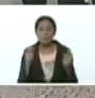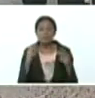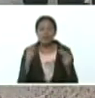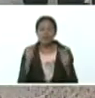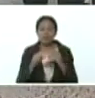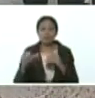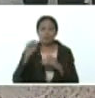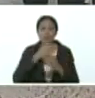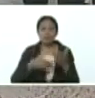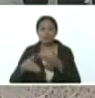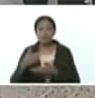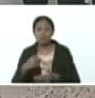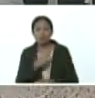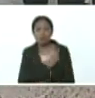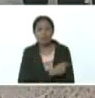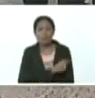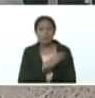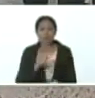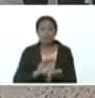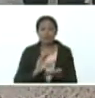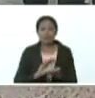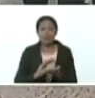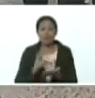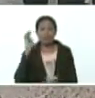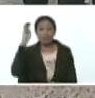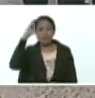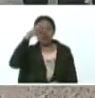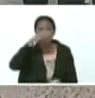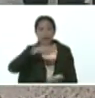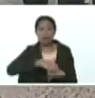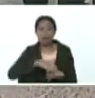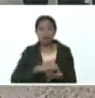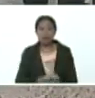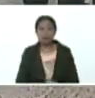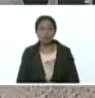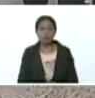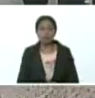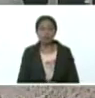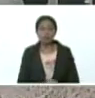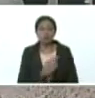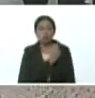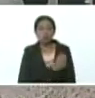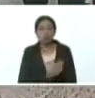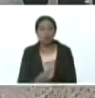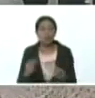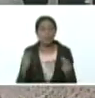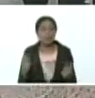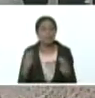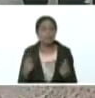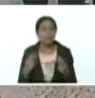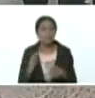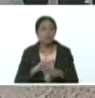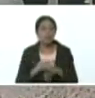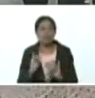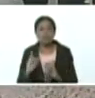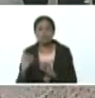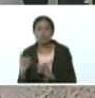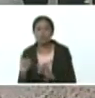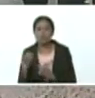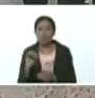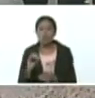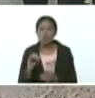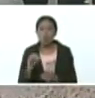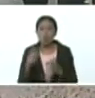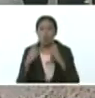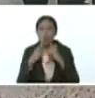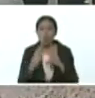del servicio del Hospital Central de Maracay. Es un hospital vital, porque esa autopista del centro, bueno,